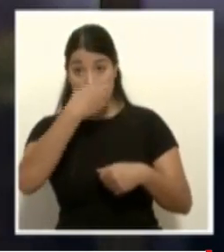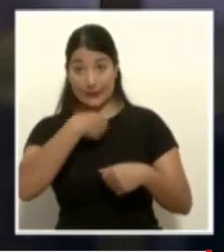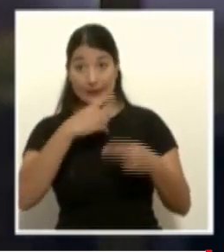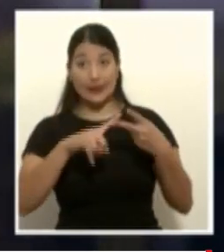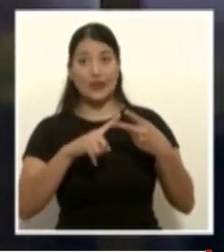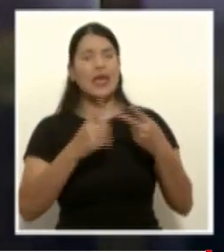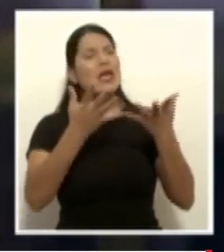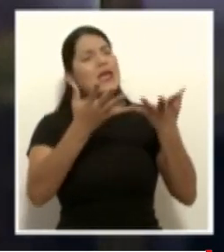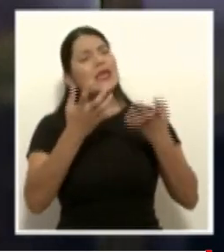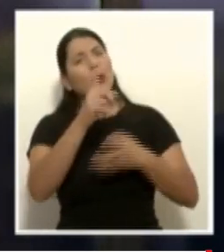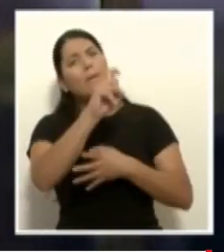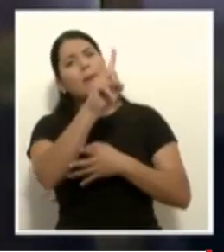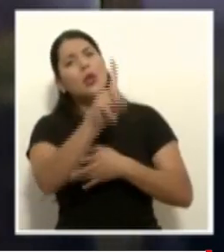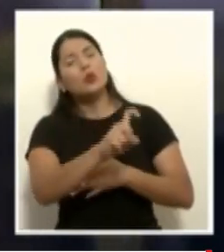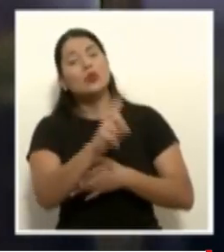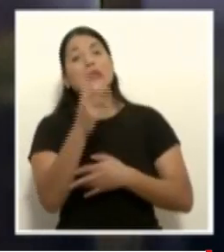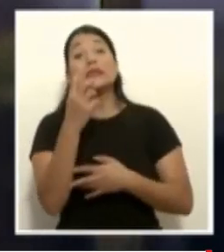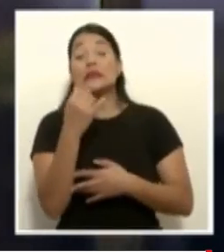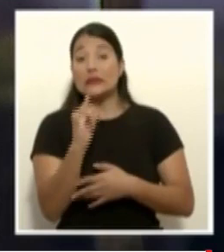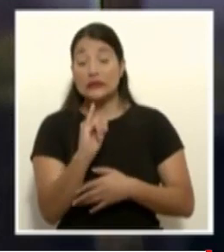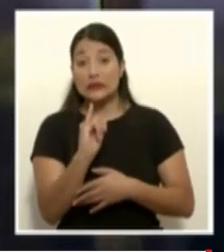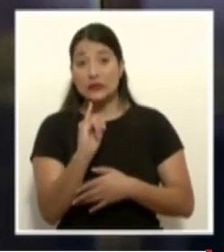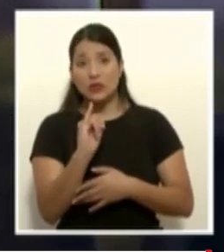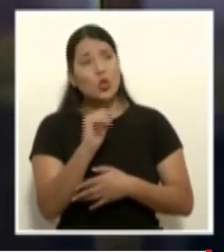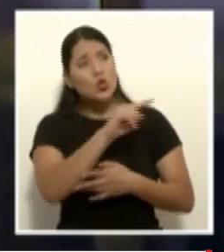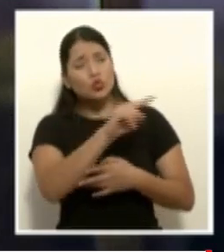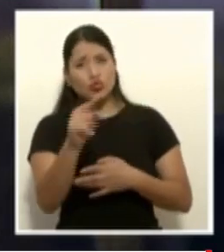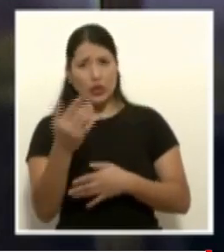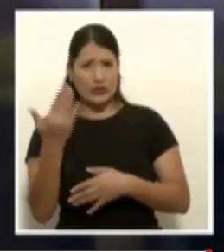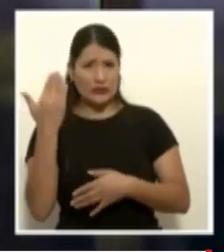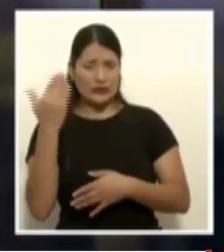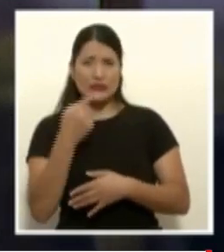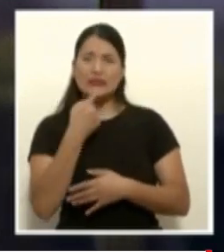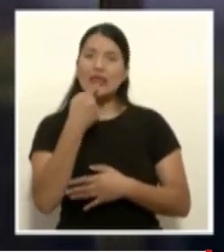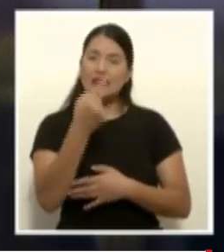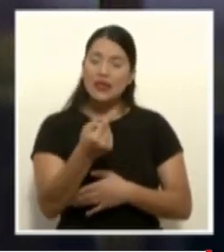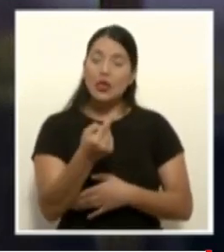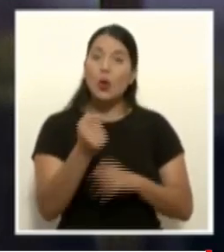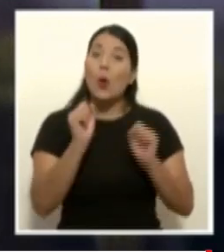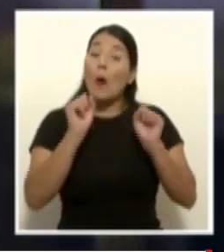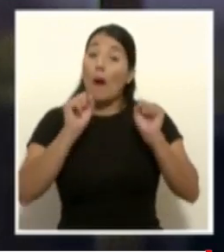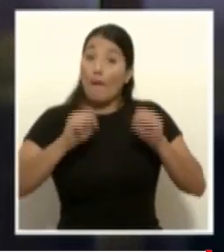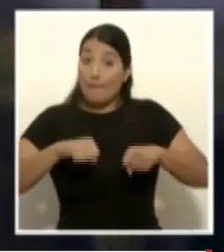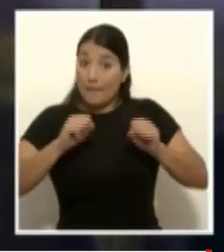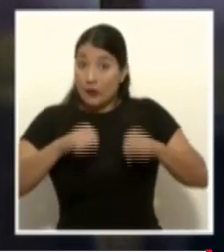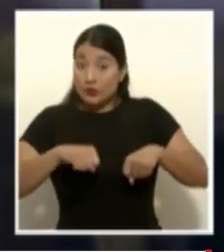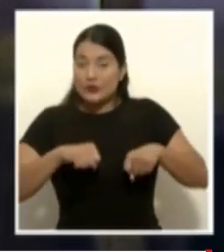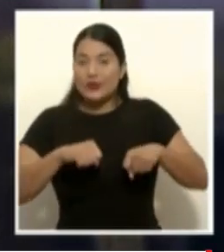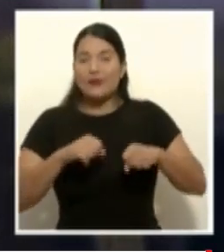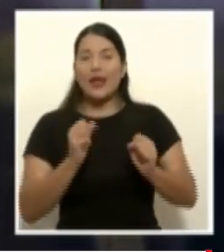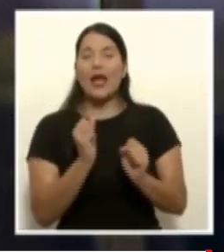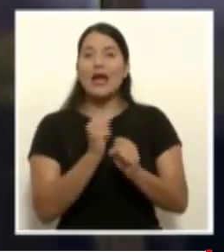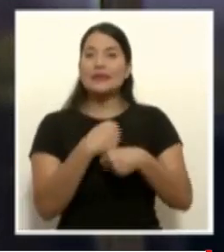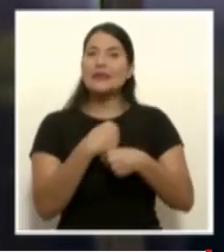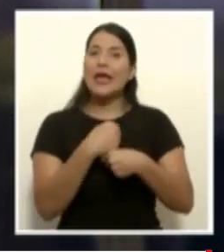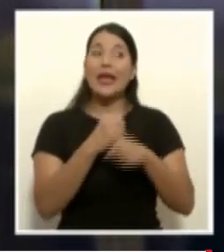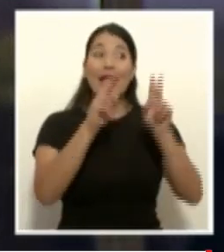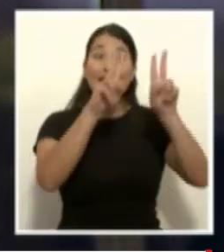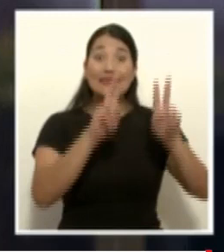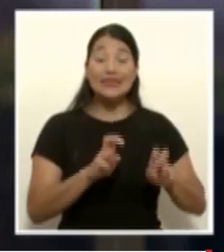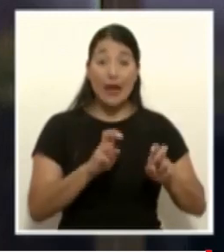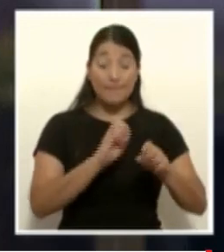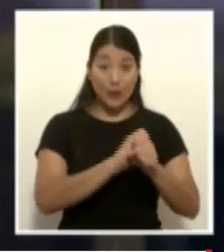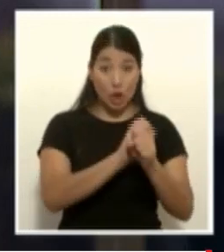nos gustaría preguntar si, bueno, usted hace unos días mencionó que existía la posibilidad de realizar pruebas de